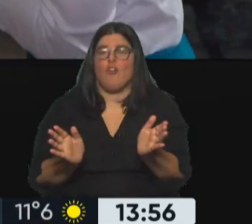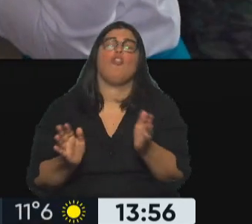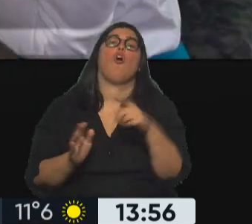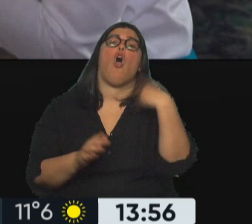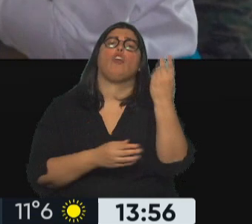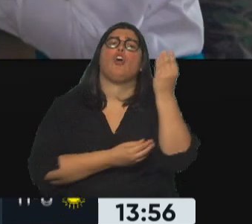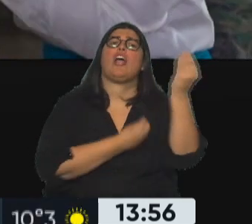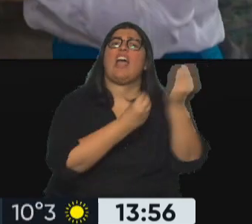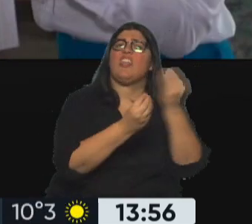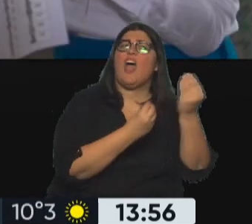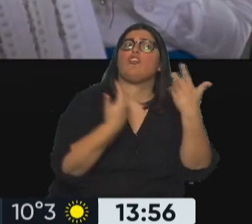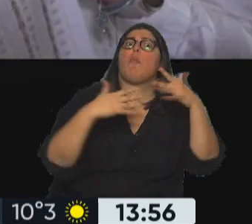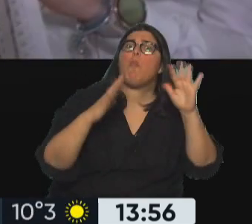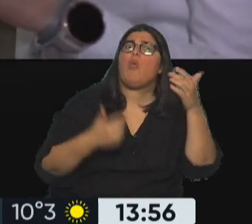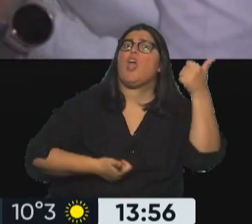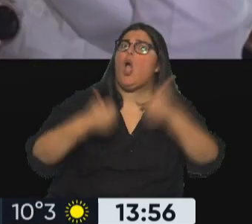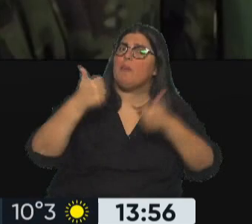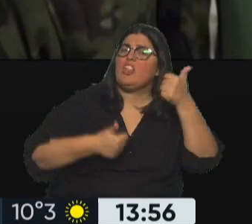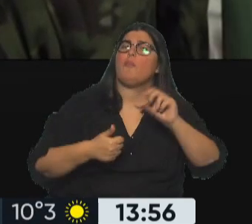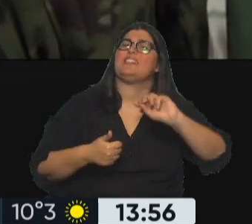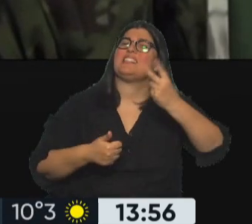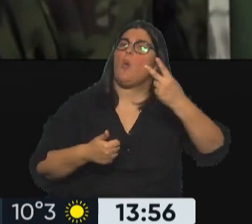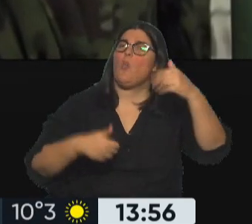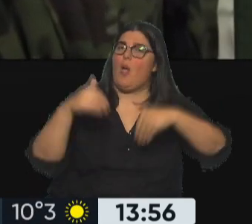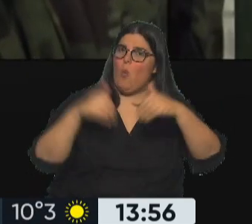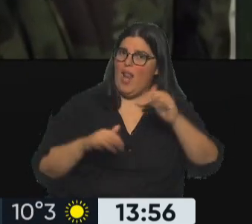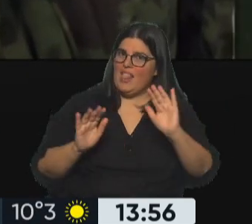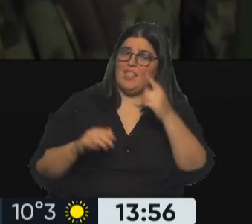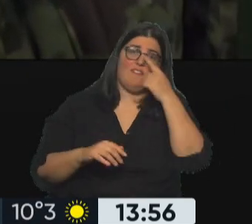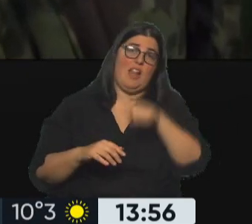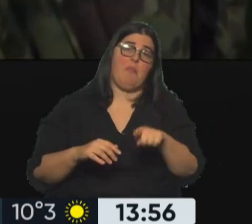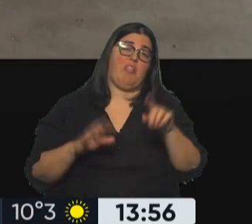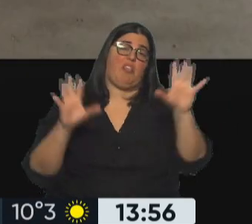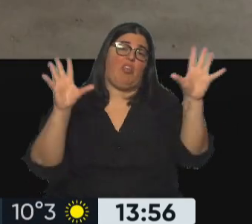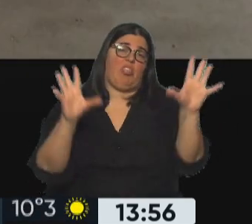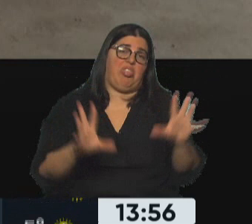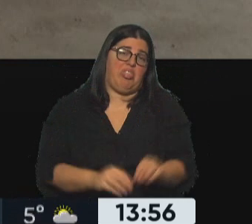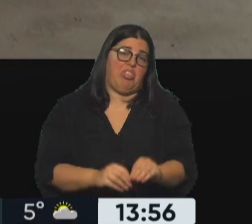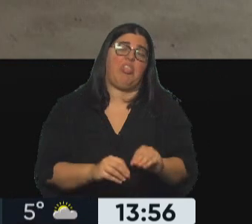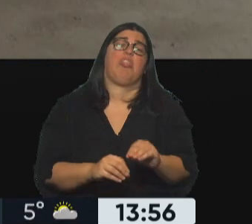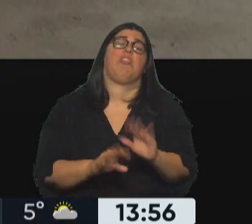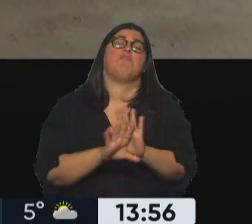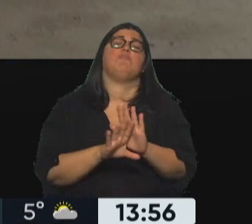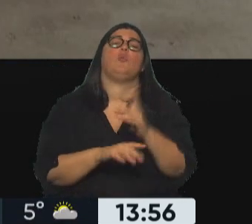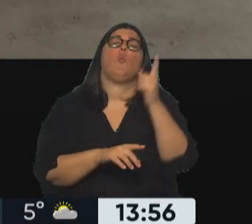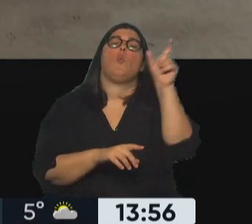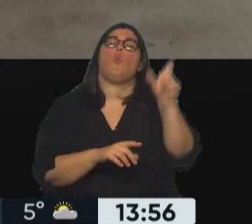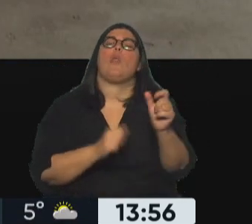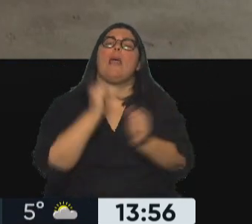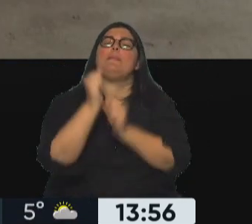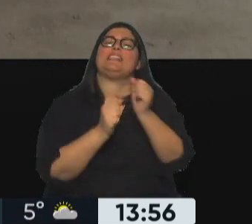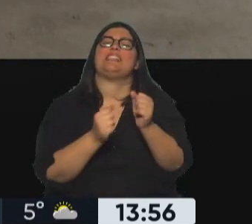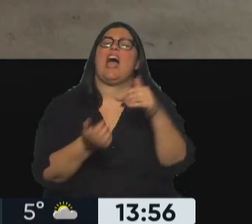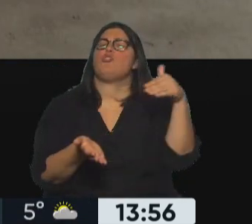como posibles competidores más sólidos en la segunda vuelta que finalmente se desinflaron y fue este hijo de un empresario bananero